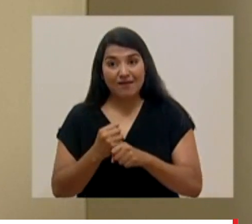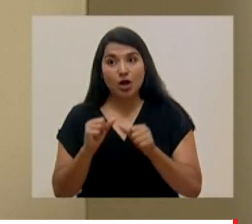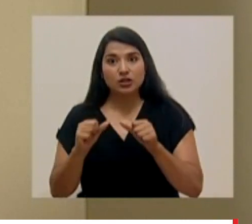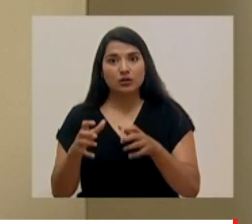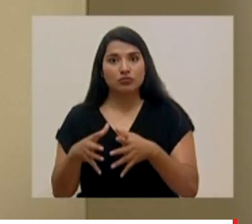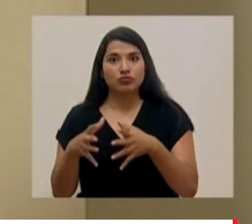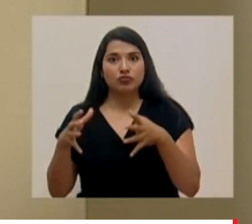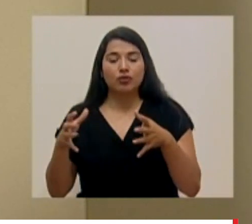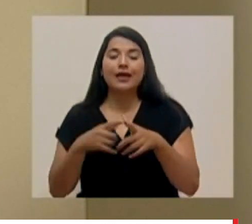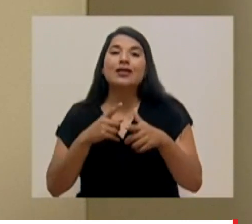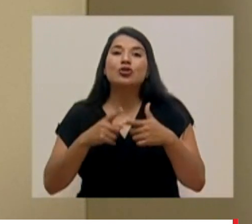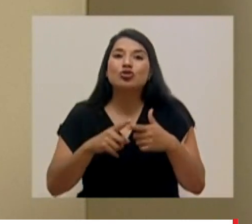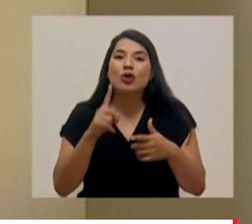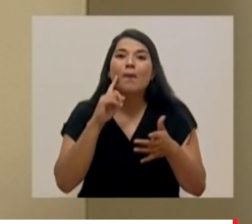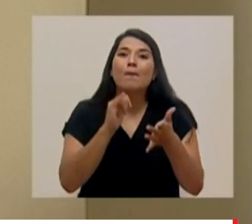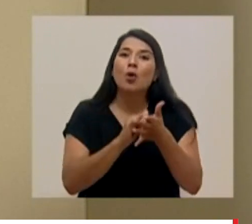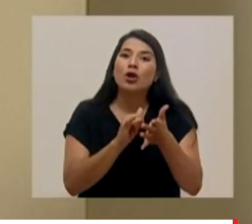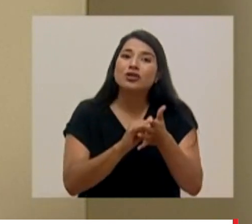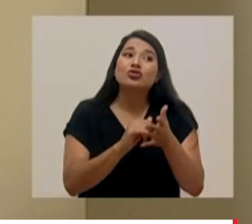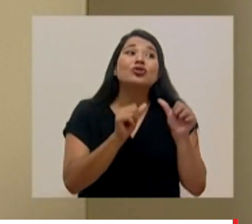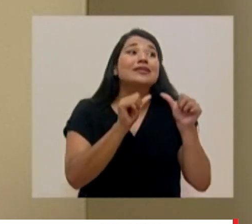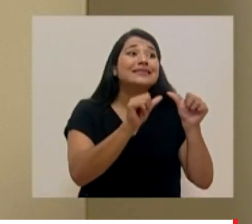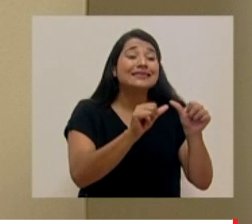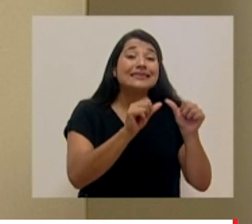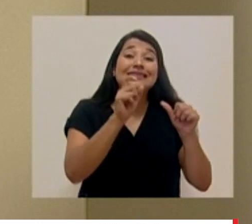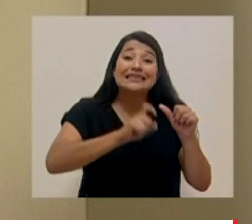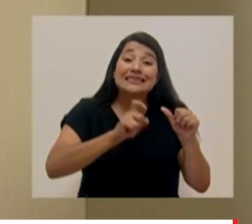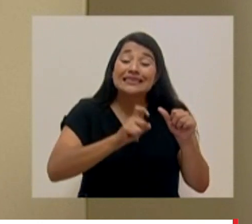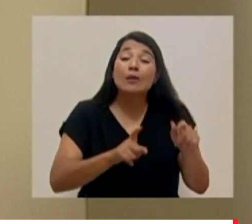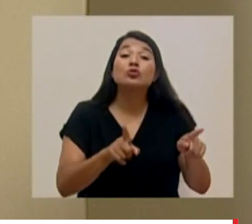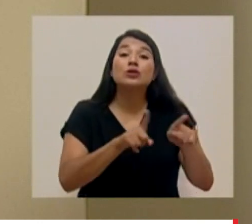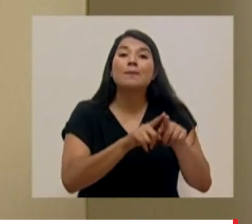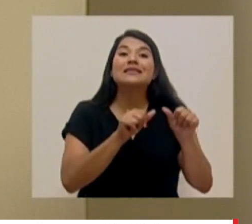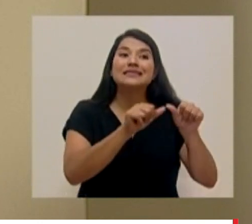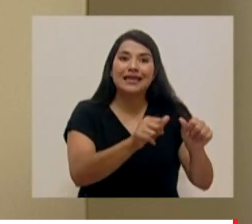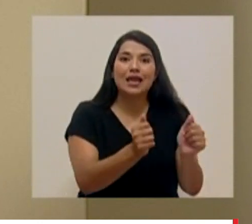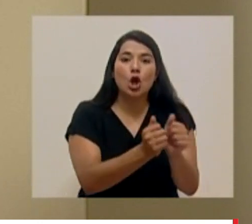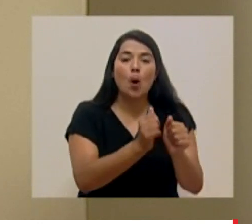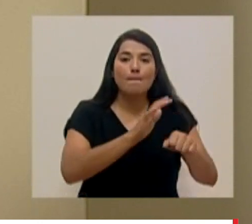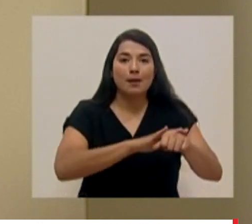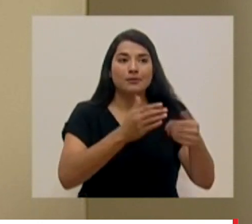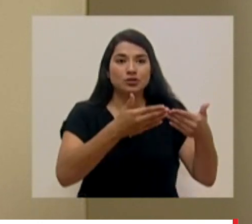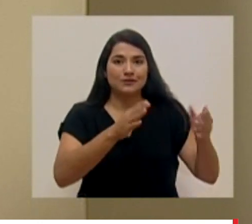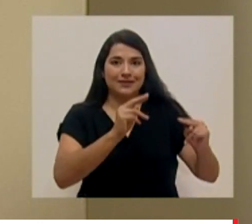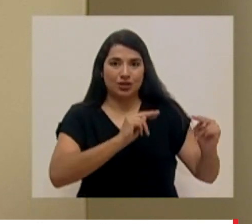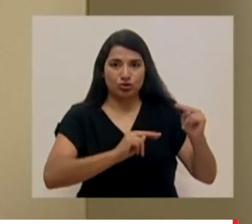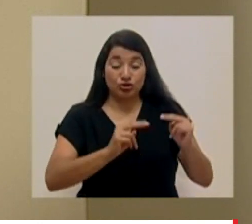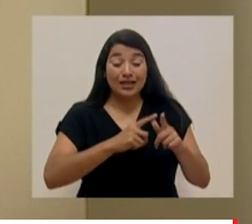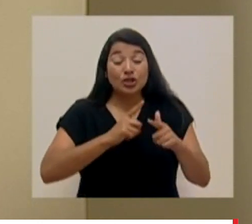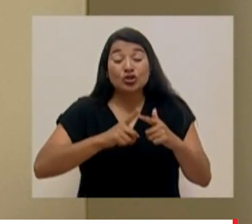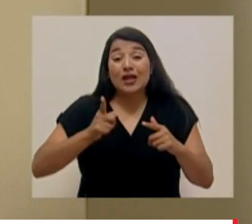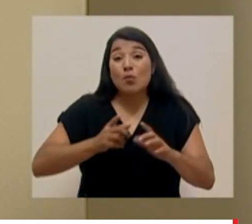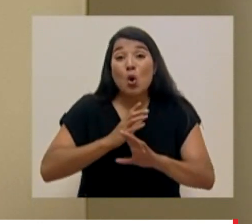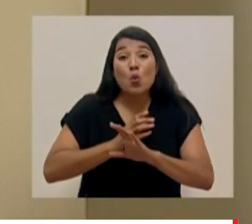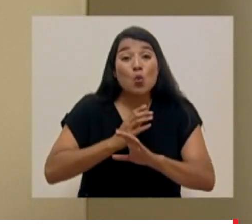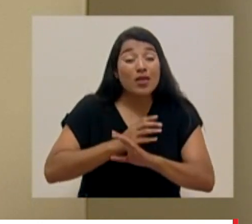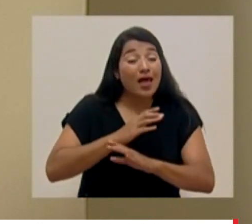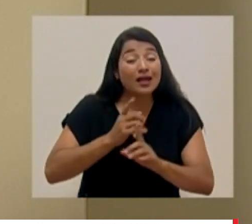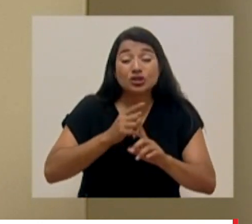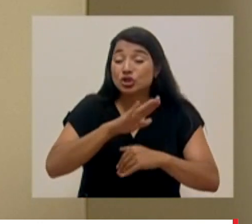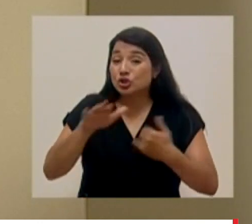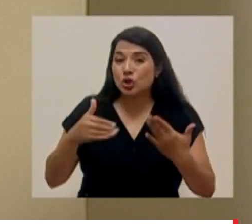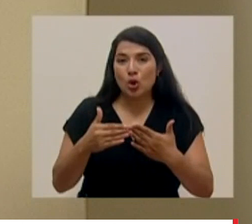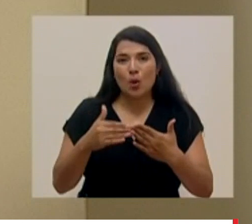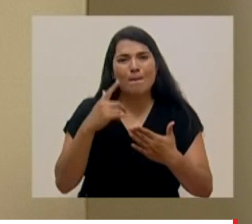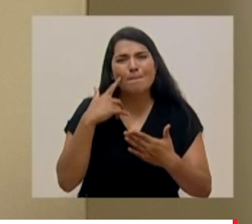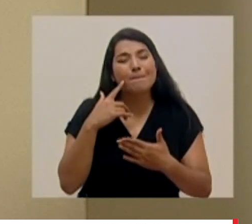ocupamos también, y por eso es que hacemos ese llamado tan vehemente, de que en este momento ocupamos cuidarnos en todo sentido, no solamente por el virus, es para no